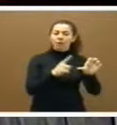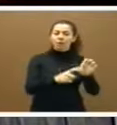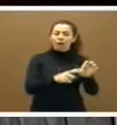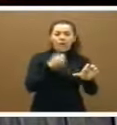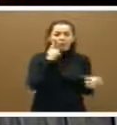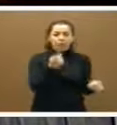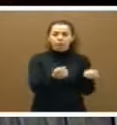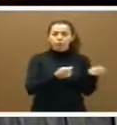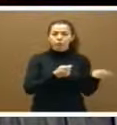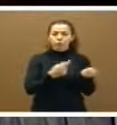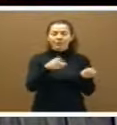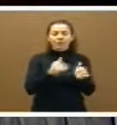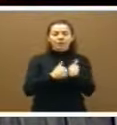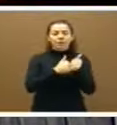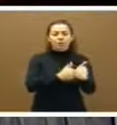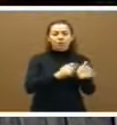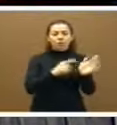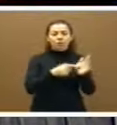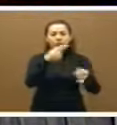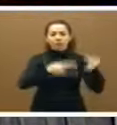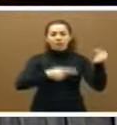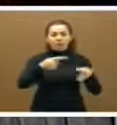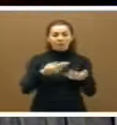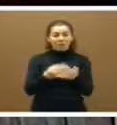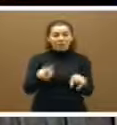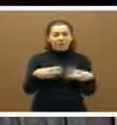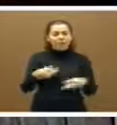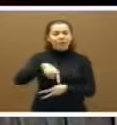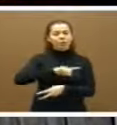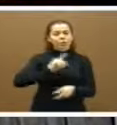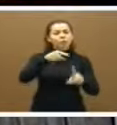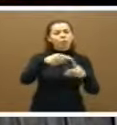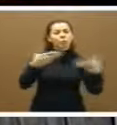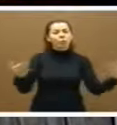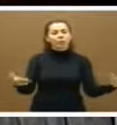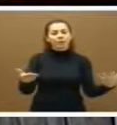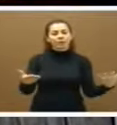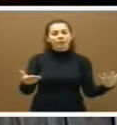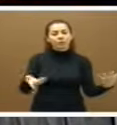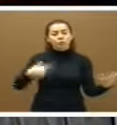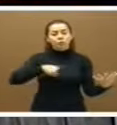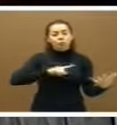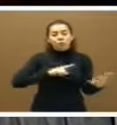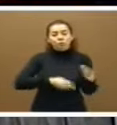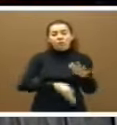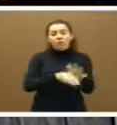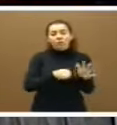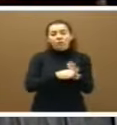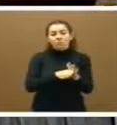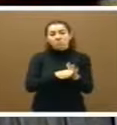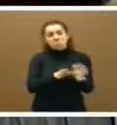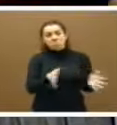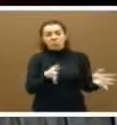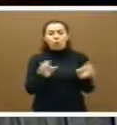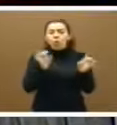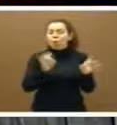presupuestos. Con esta enmienda lo que intentamos es que al menos queremos las cosas como están. No podemos permitir